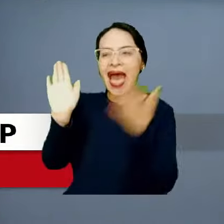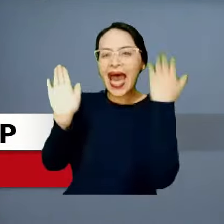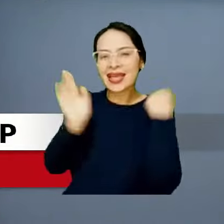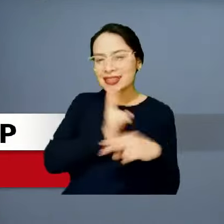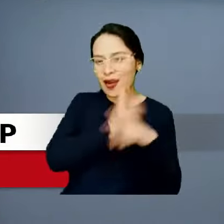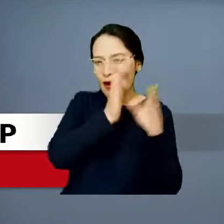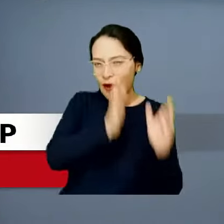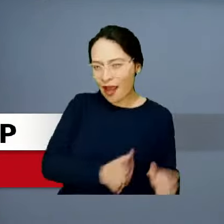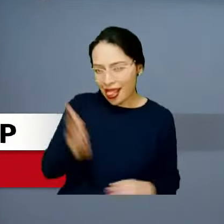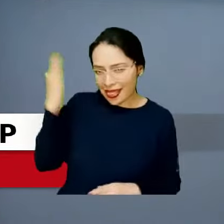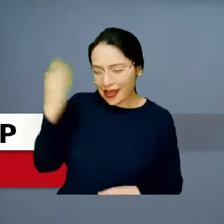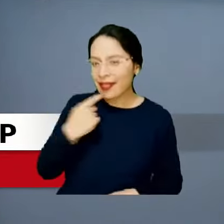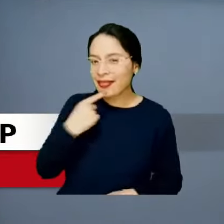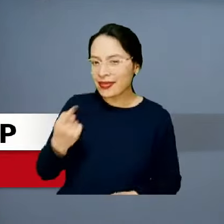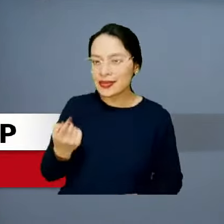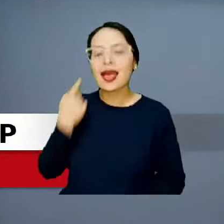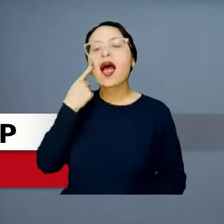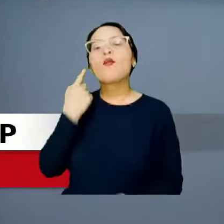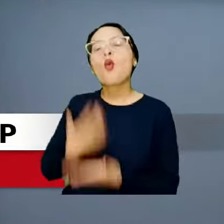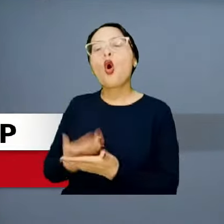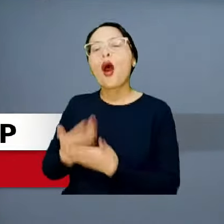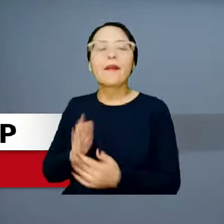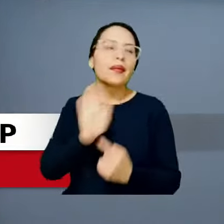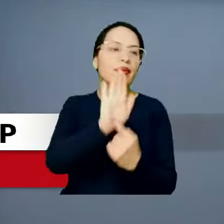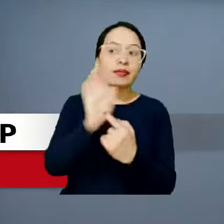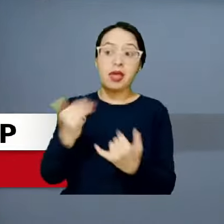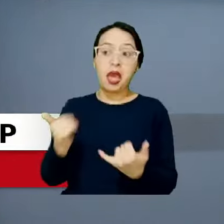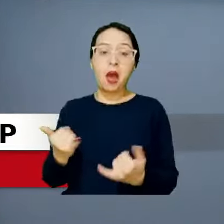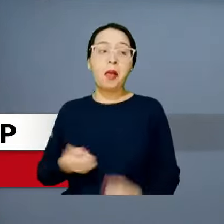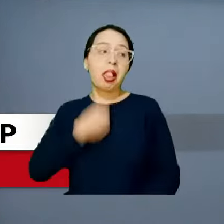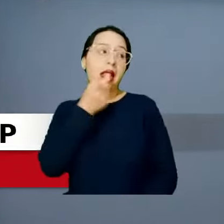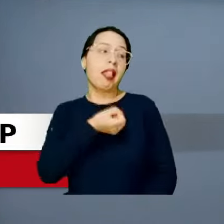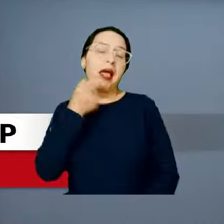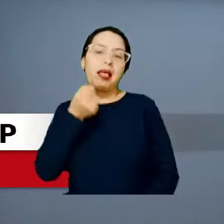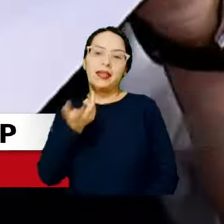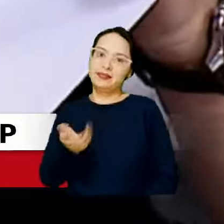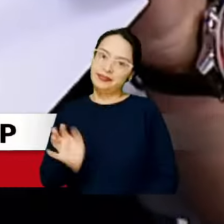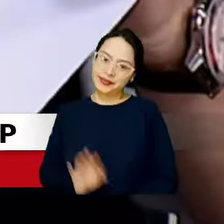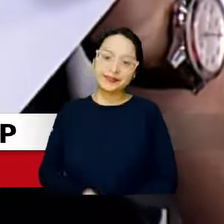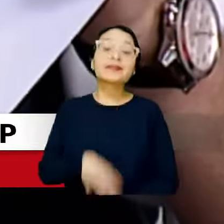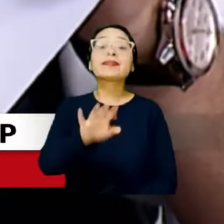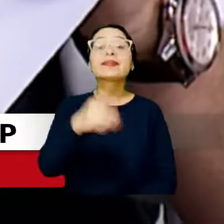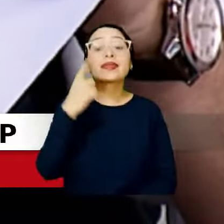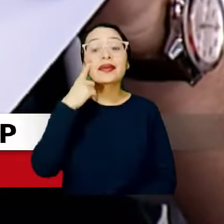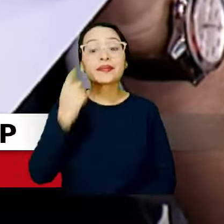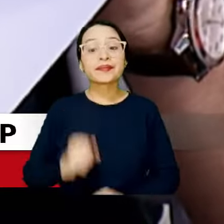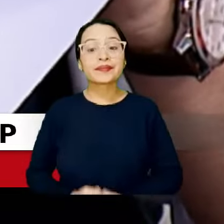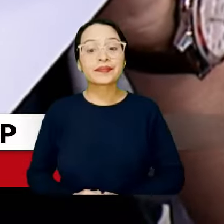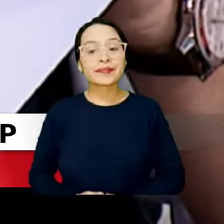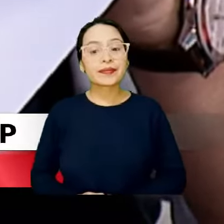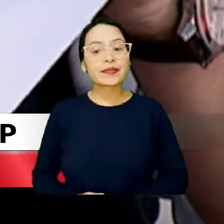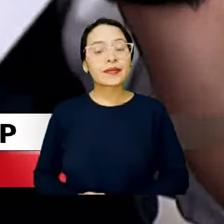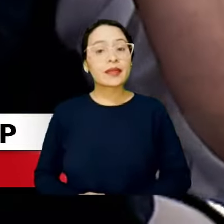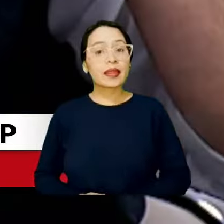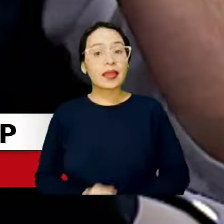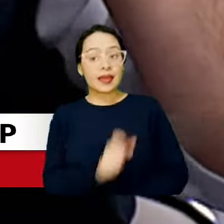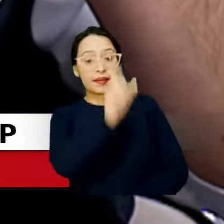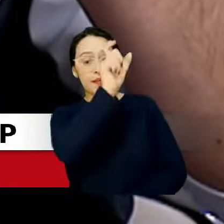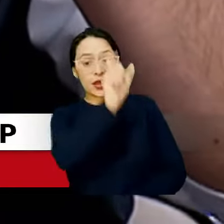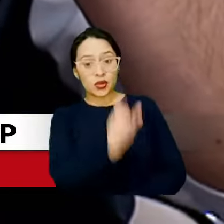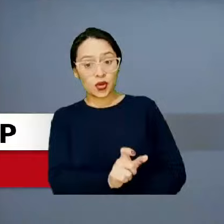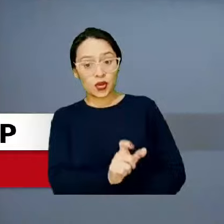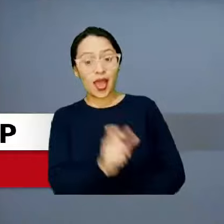olvidado de la fiscalización. Yo tengo acá 19 procesos, ayer dijeron que eran 3. En 3 ha participado en esta administración del alcalde